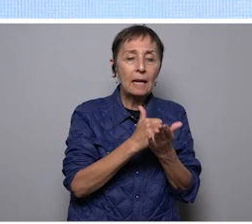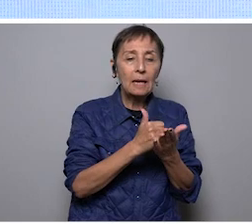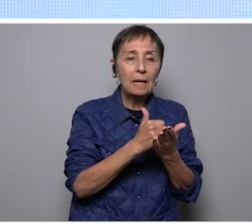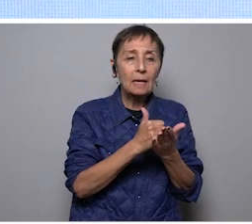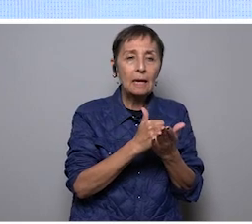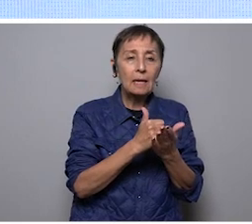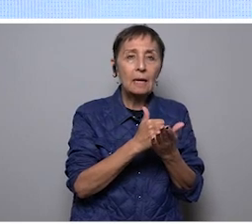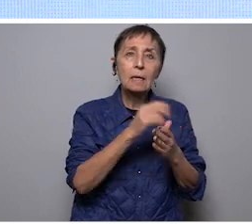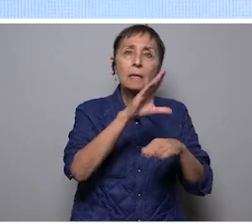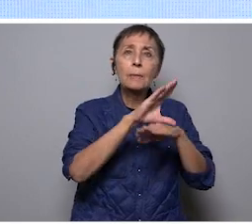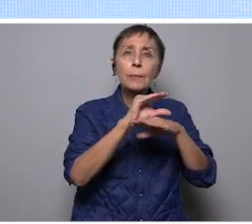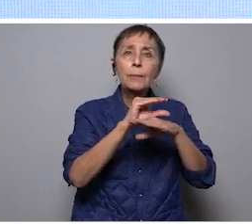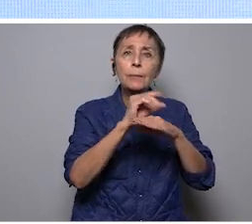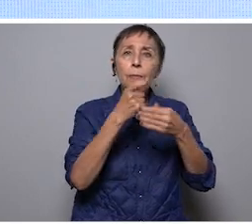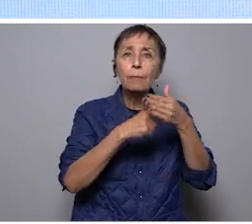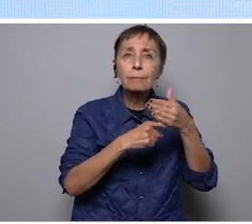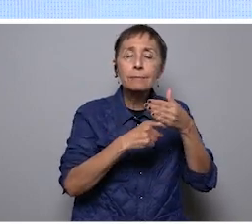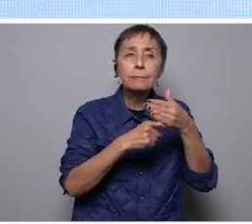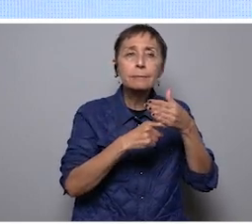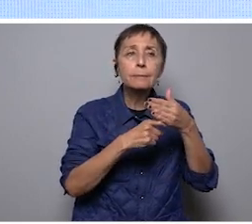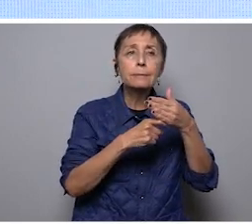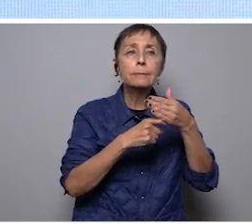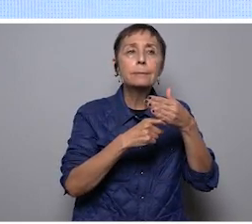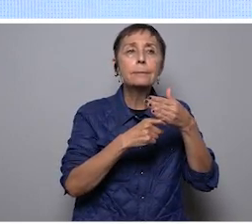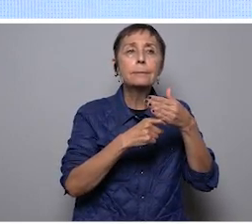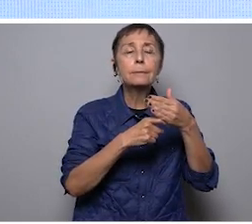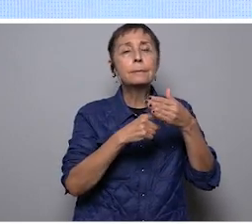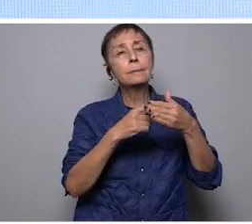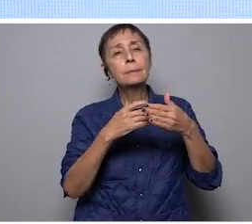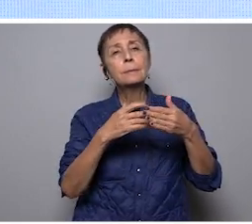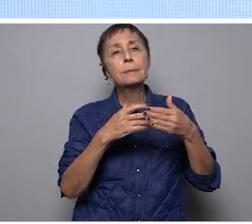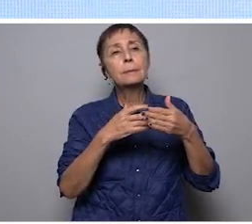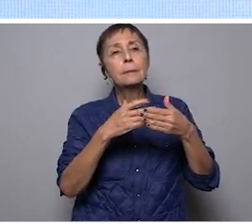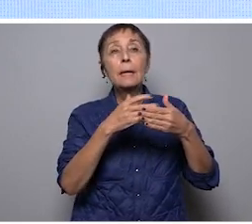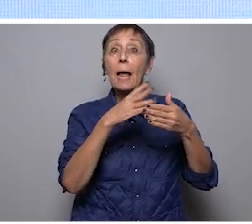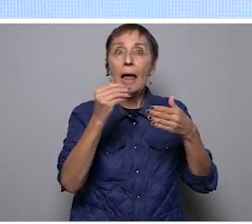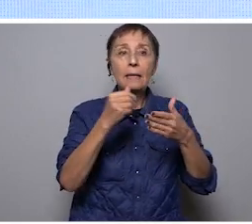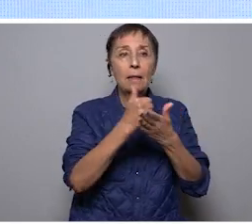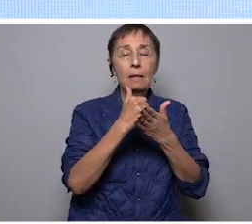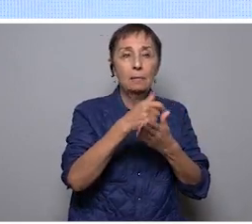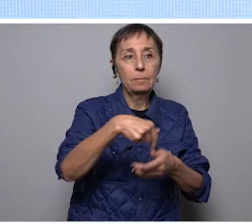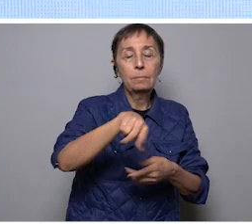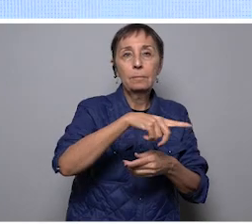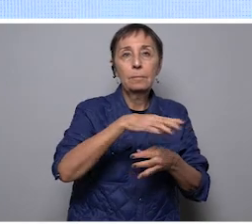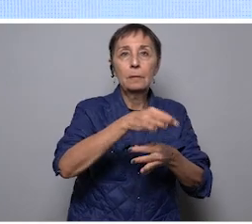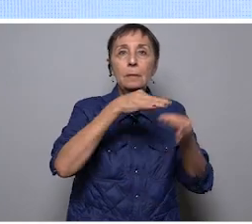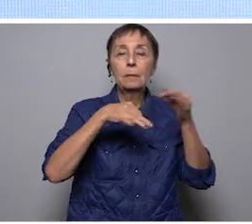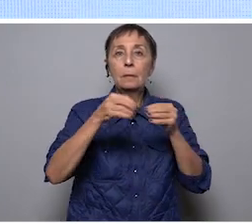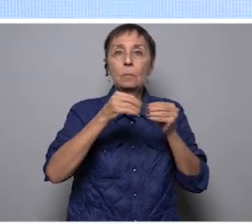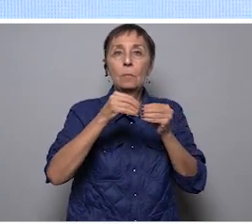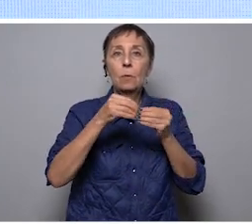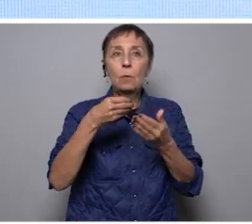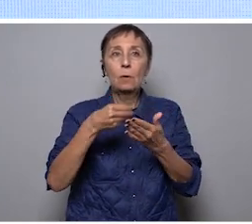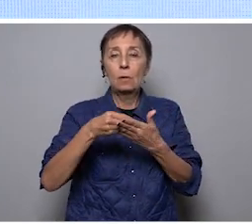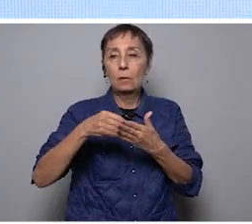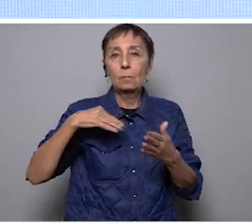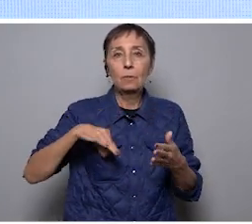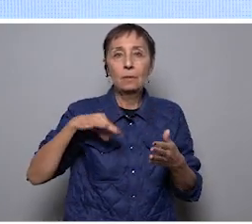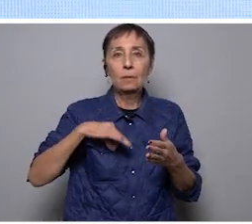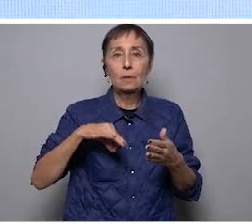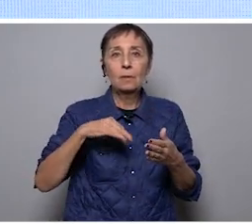porque no somos la las hermanas de la Caridad no tenemos ánimo de lucro Pero tenemos ánimo de